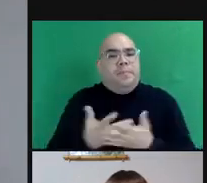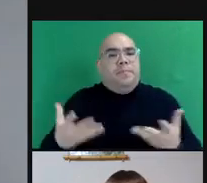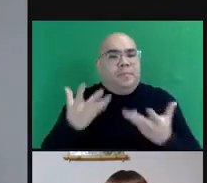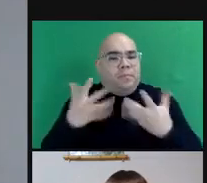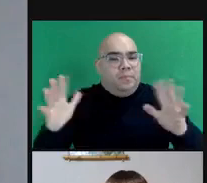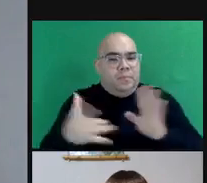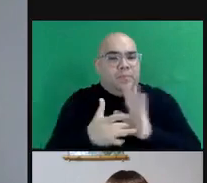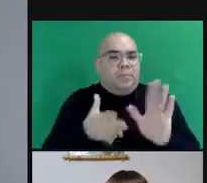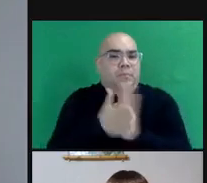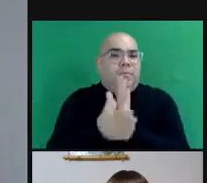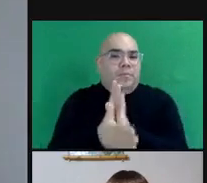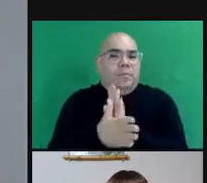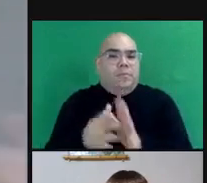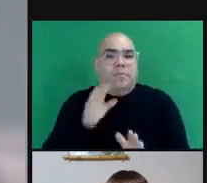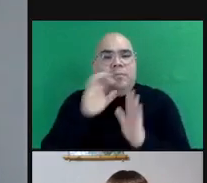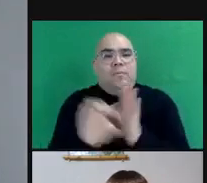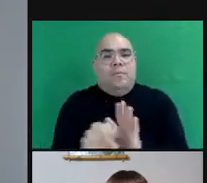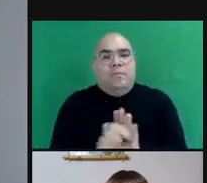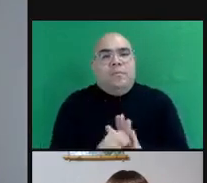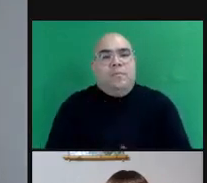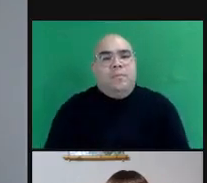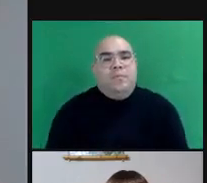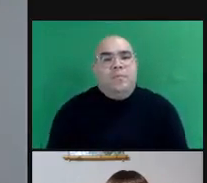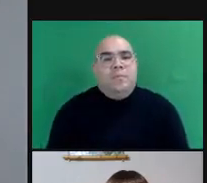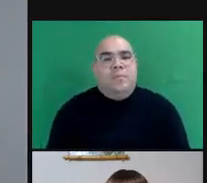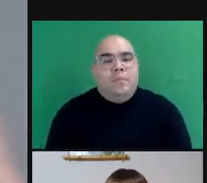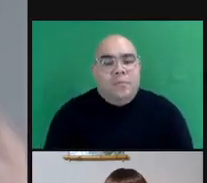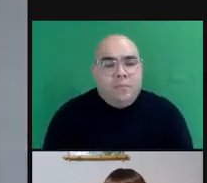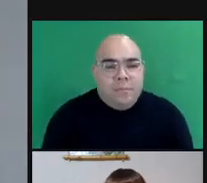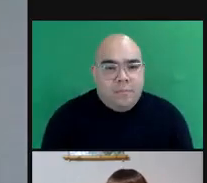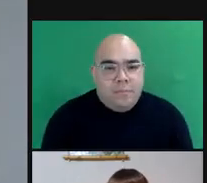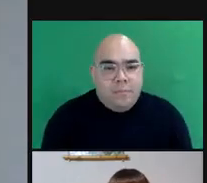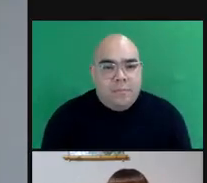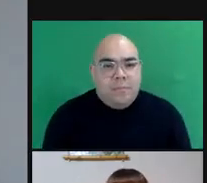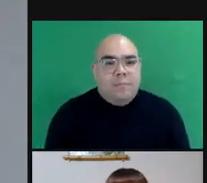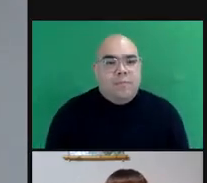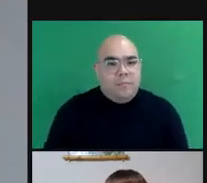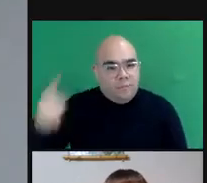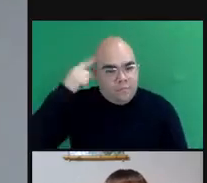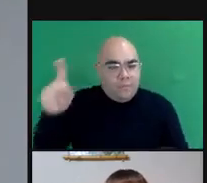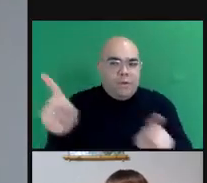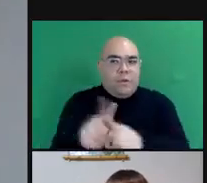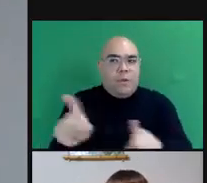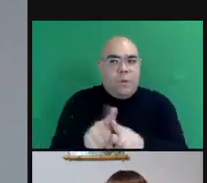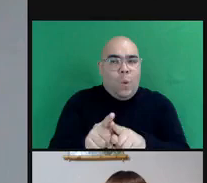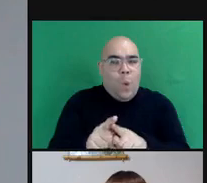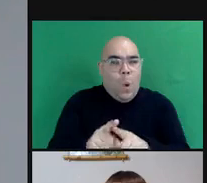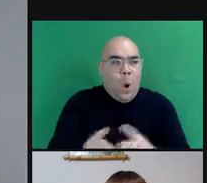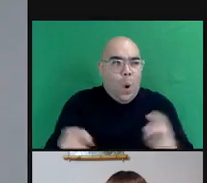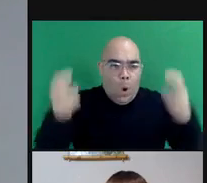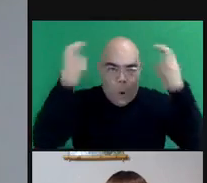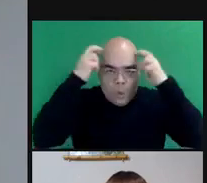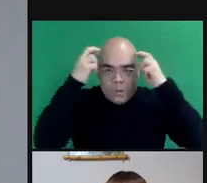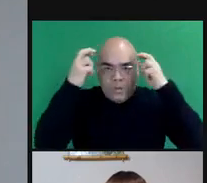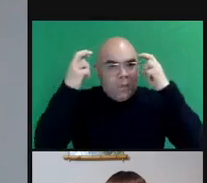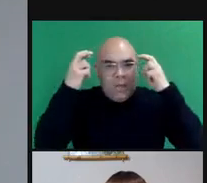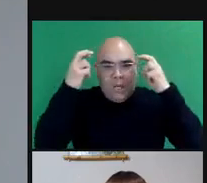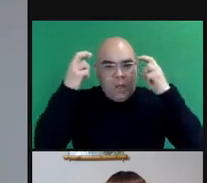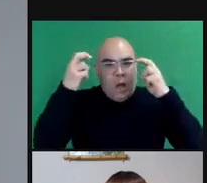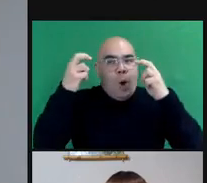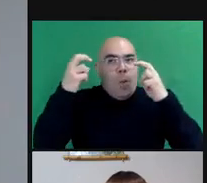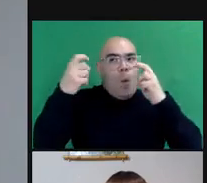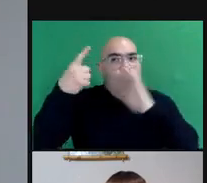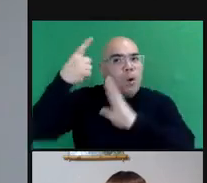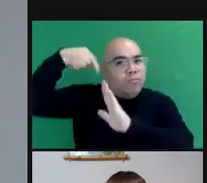era, el lado era la especie del subconsciente de la sociedad. Pues marica, hay que decirlo con toda la